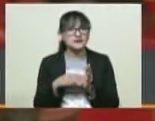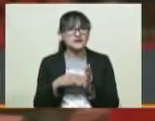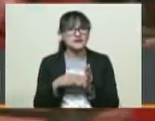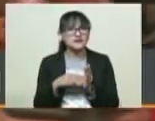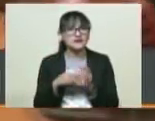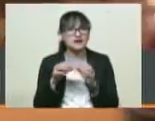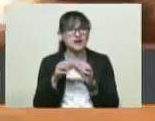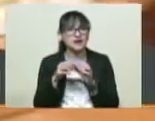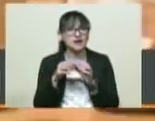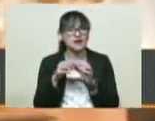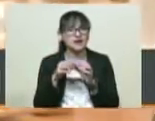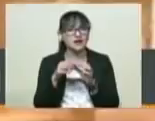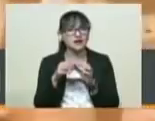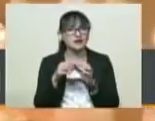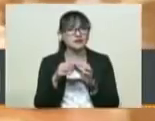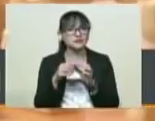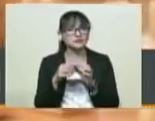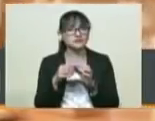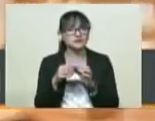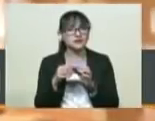calibre 7.62